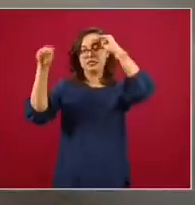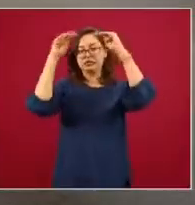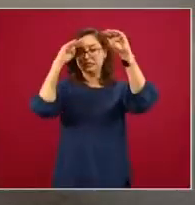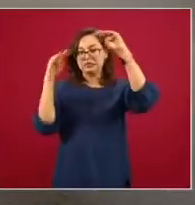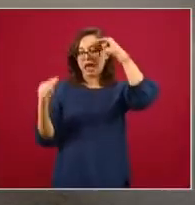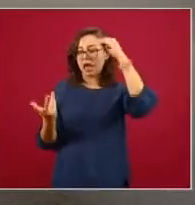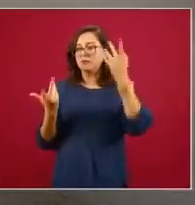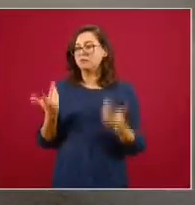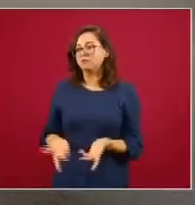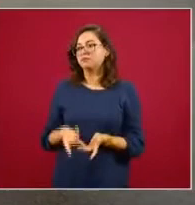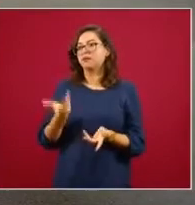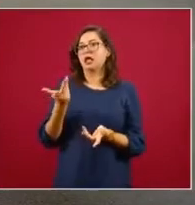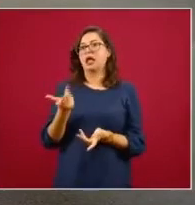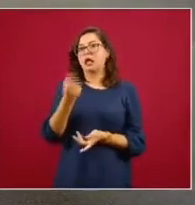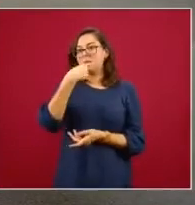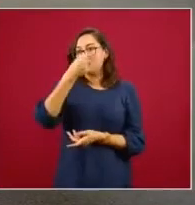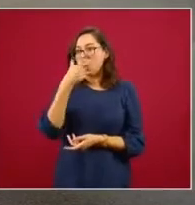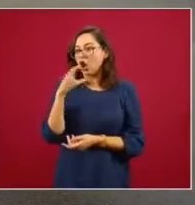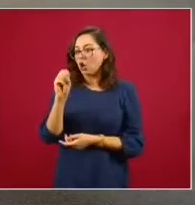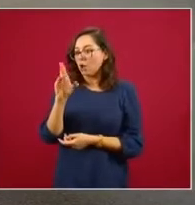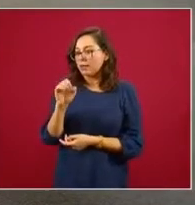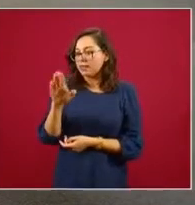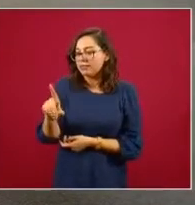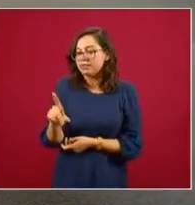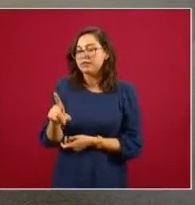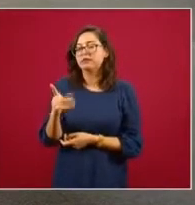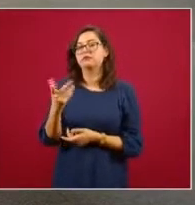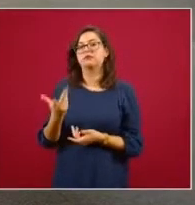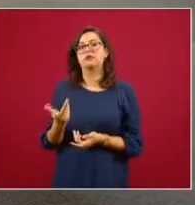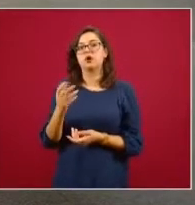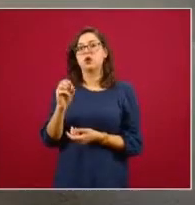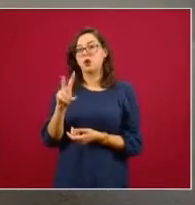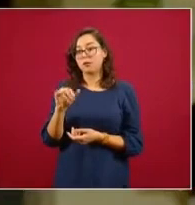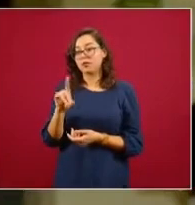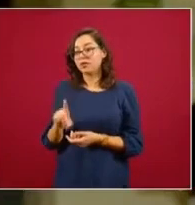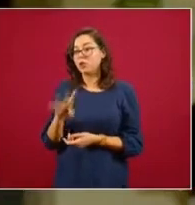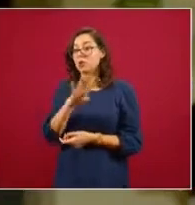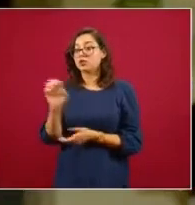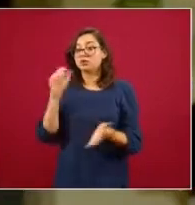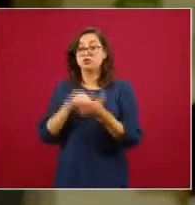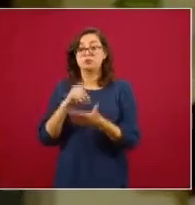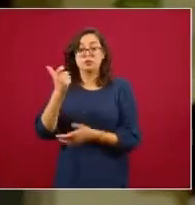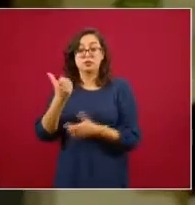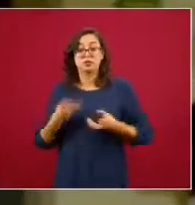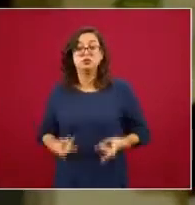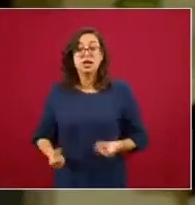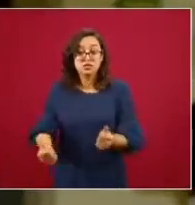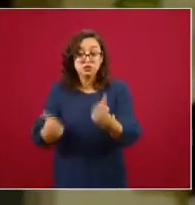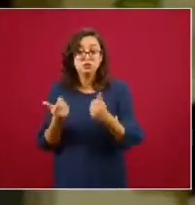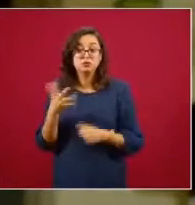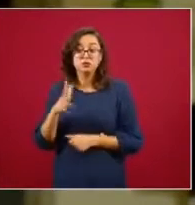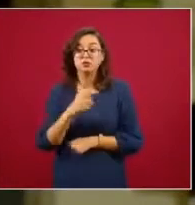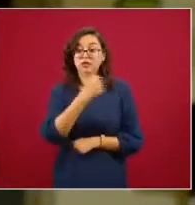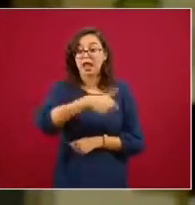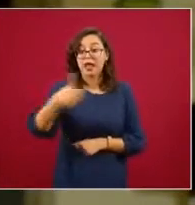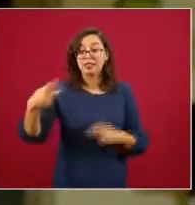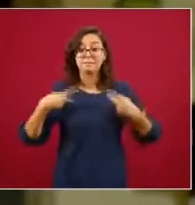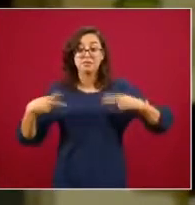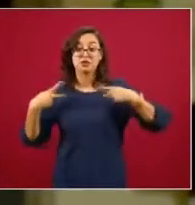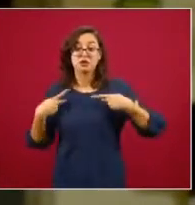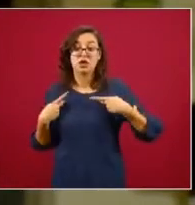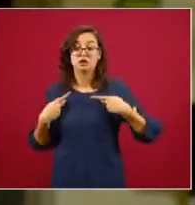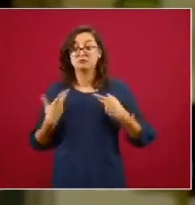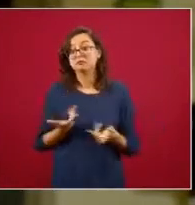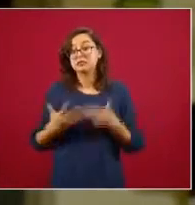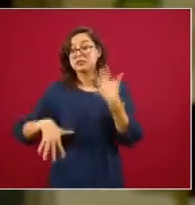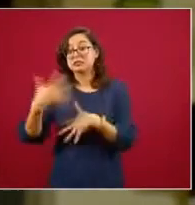promedio de tratamiento privado por COVID por encima de los 400,000 pesos, ¿no? Esto es el promedio. El costo más elevado ha